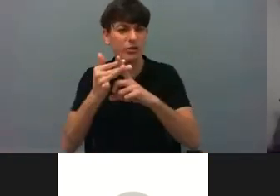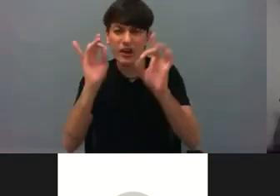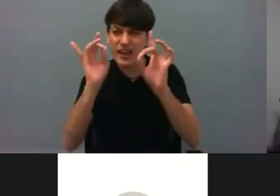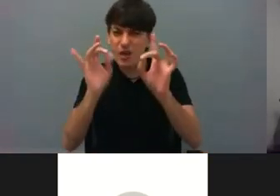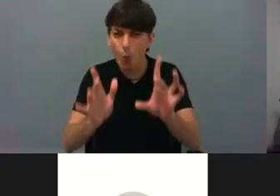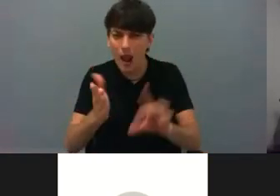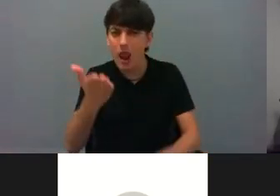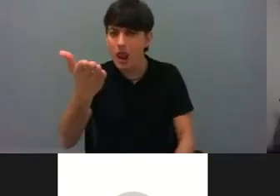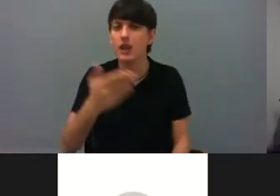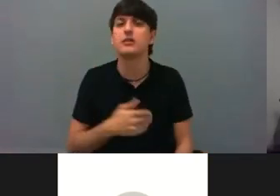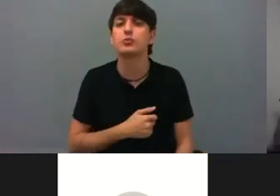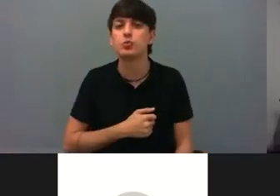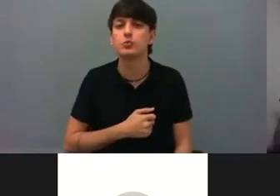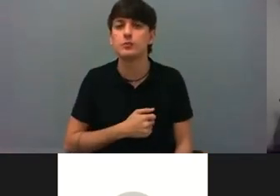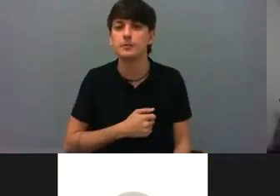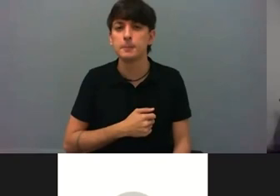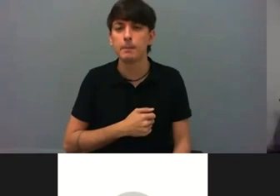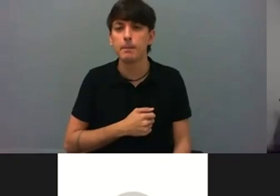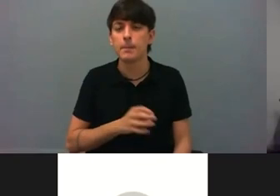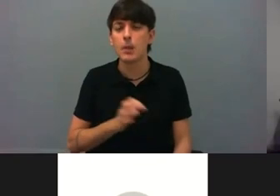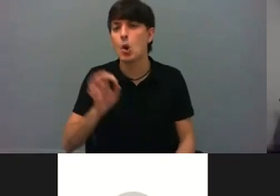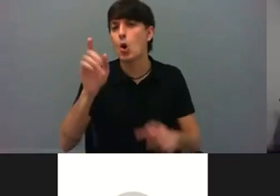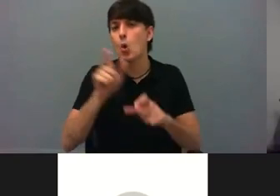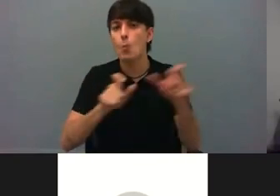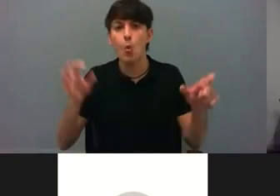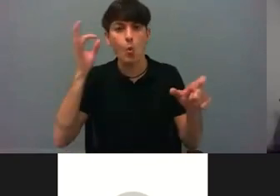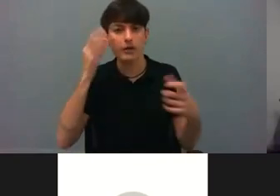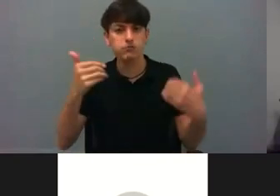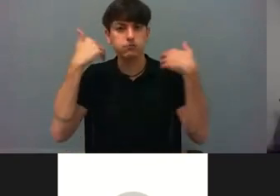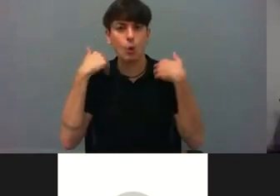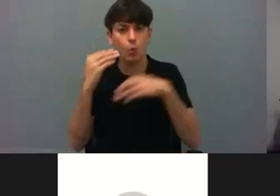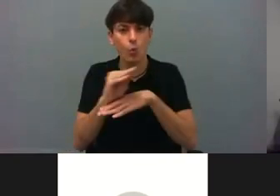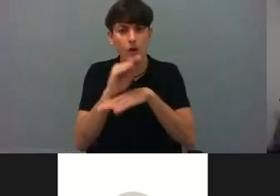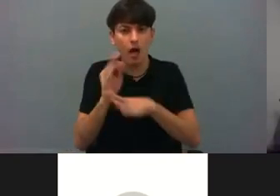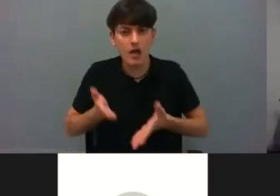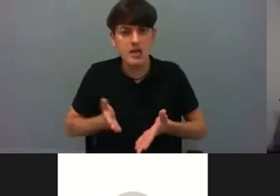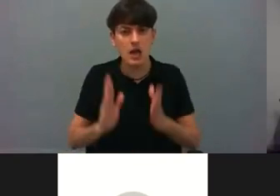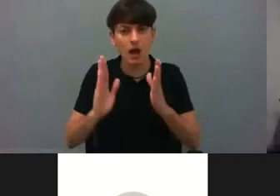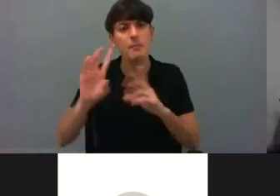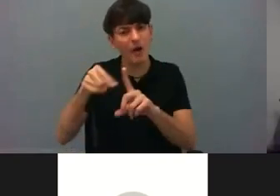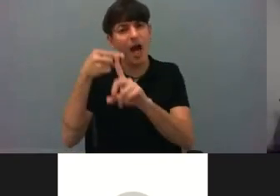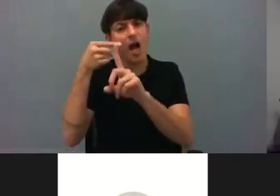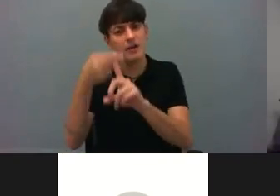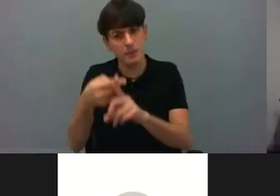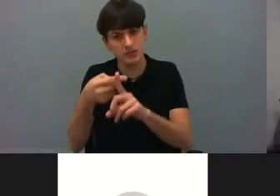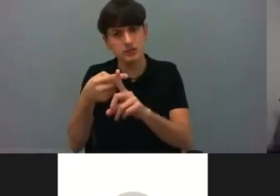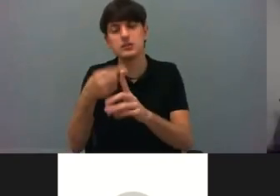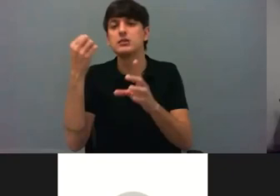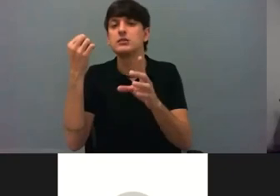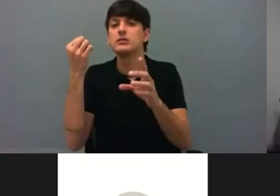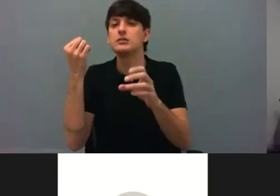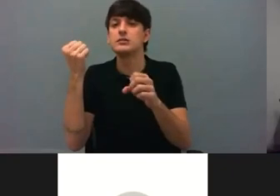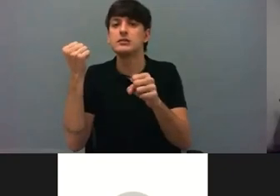que están al cargo de sus hijos o de sus hijas, pero que además ocupan puestos de